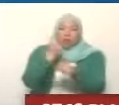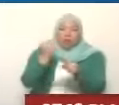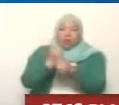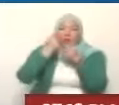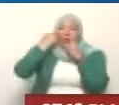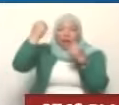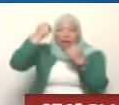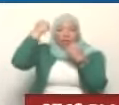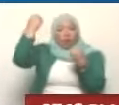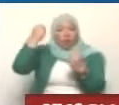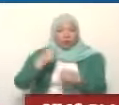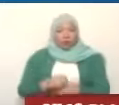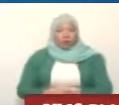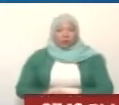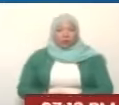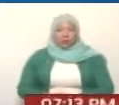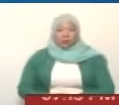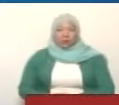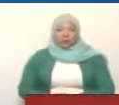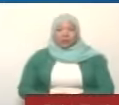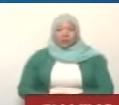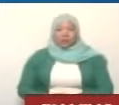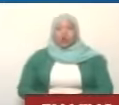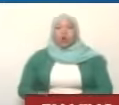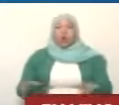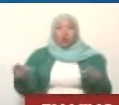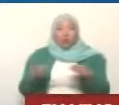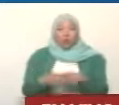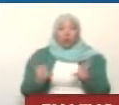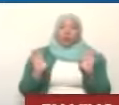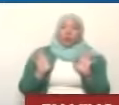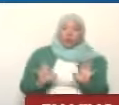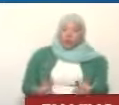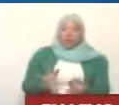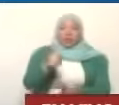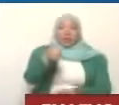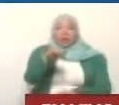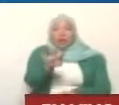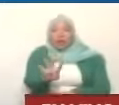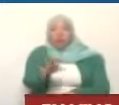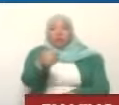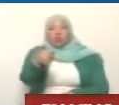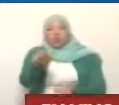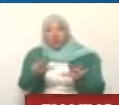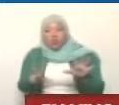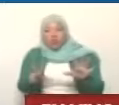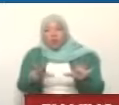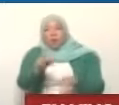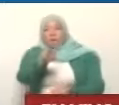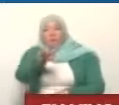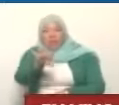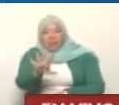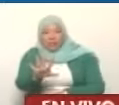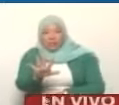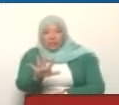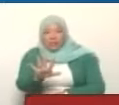peleando. Y éramos un grupo de muchachos, de 14, 18, 20, 25.